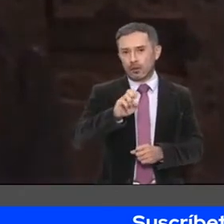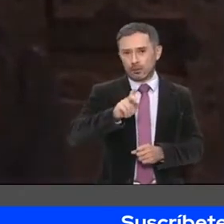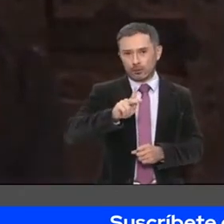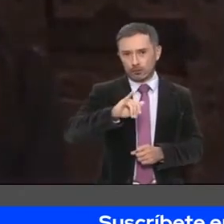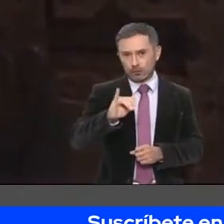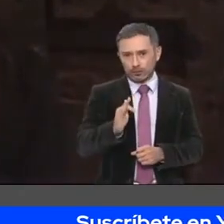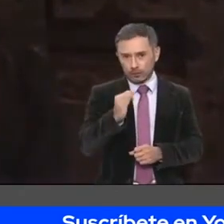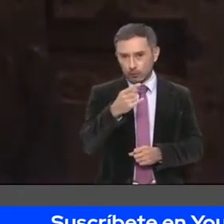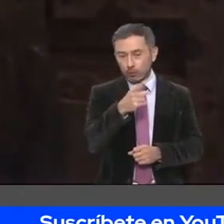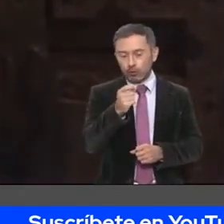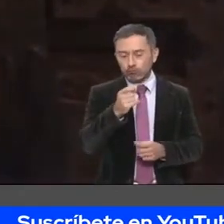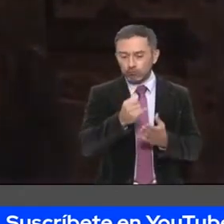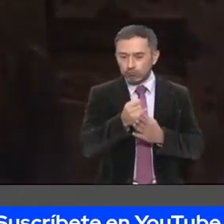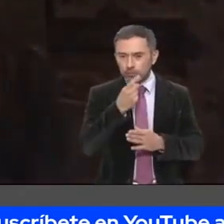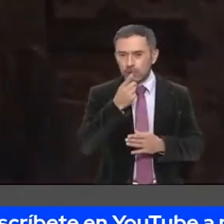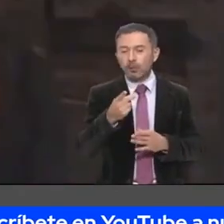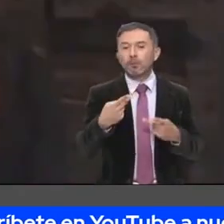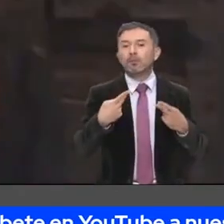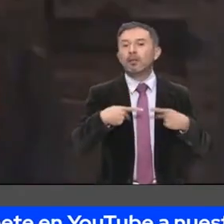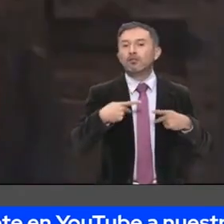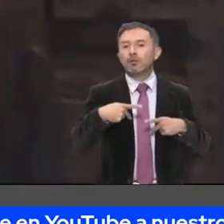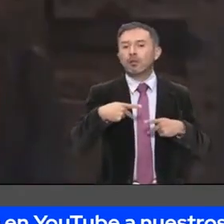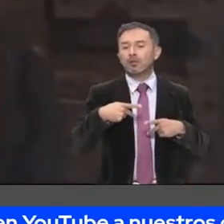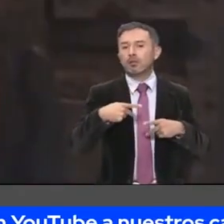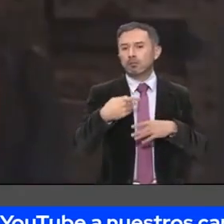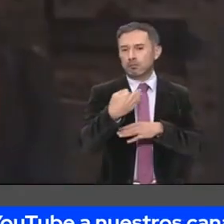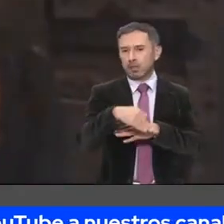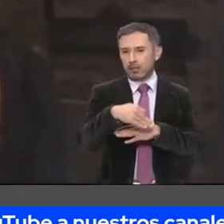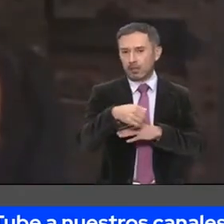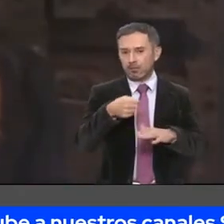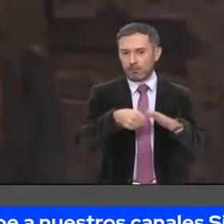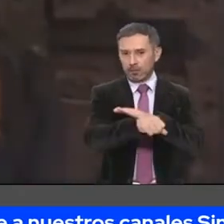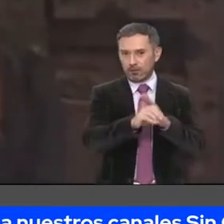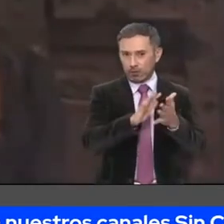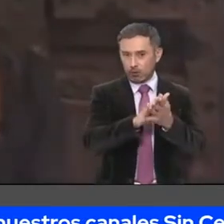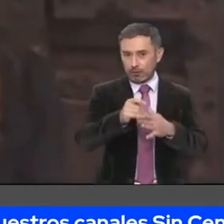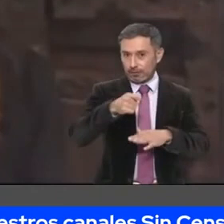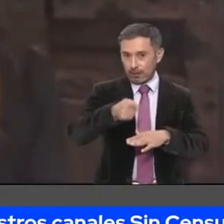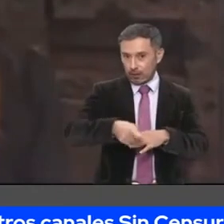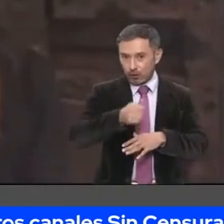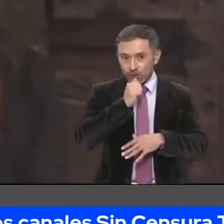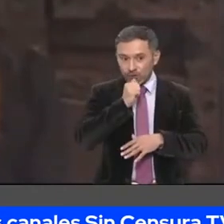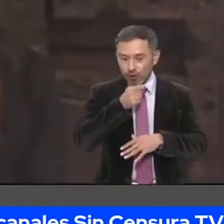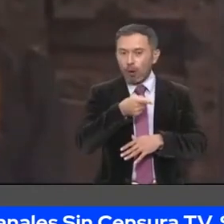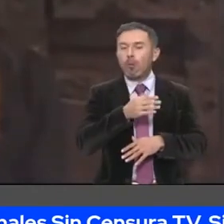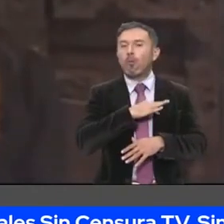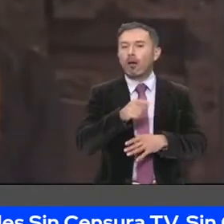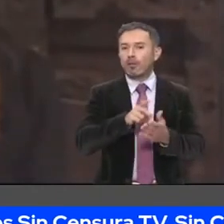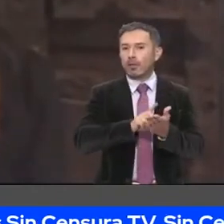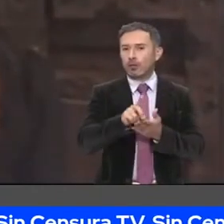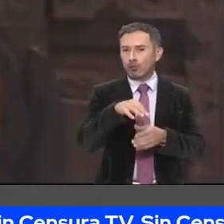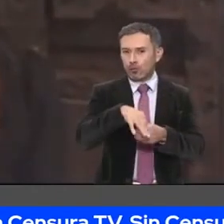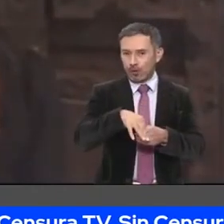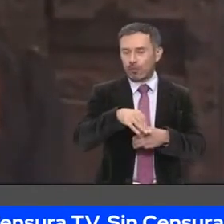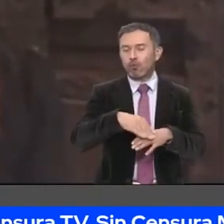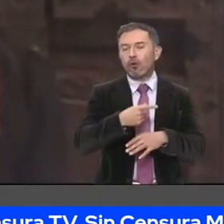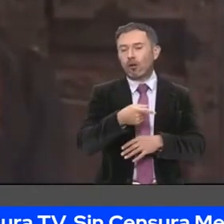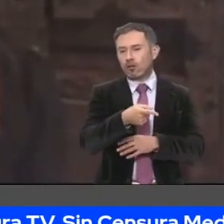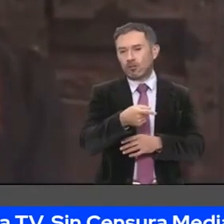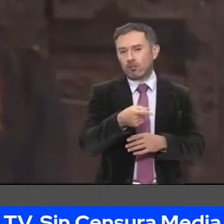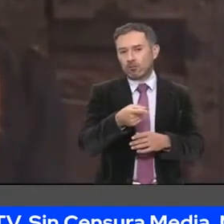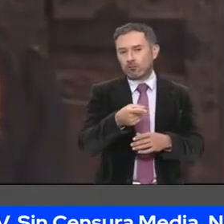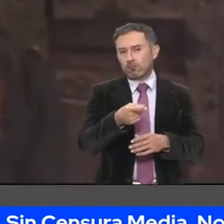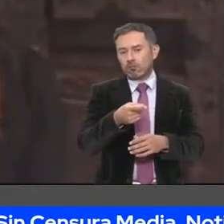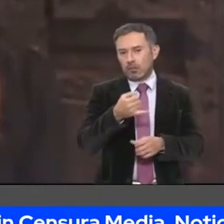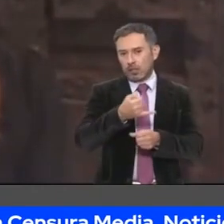Clemente Ávila Romero del PRD, y primero se burla, que le dice que se supone que es el representante del